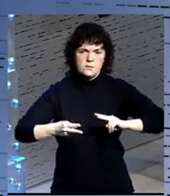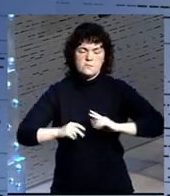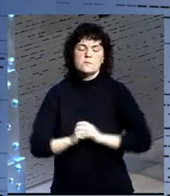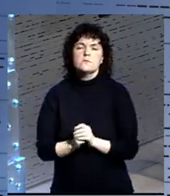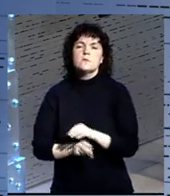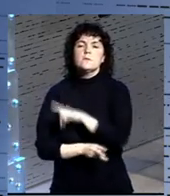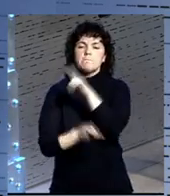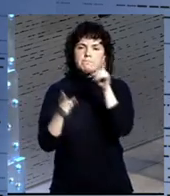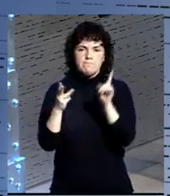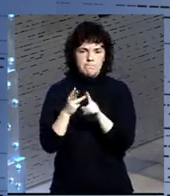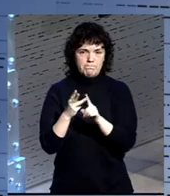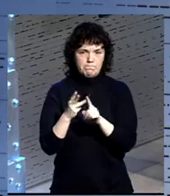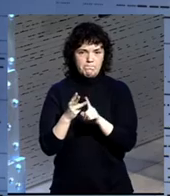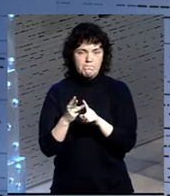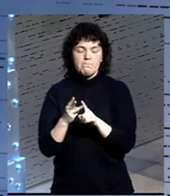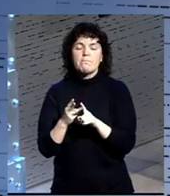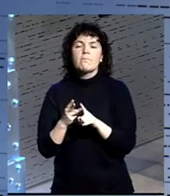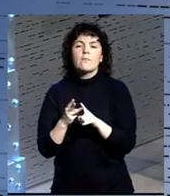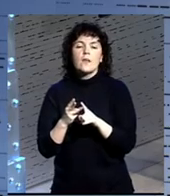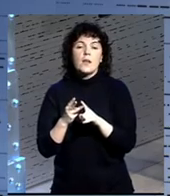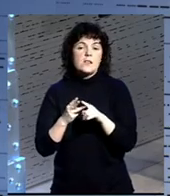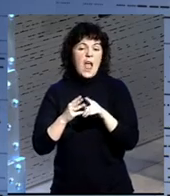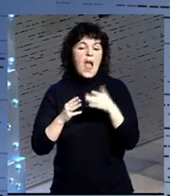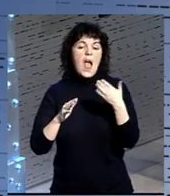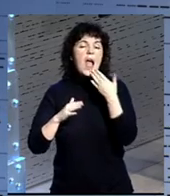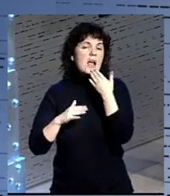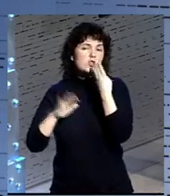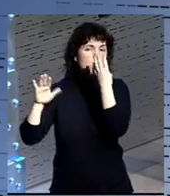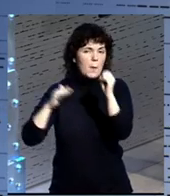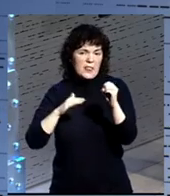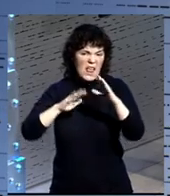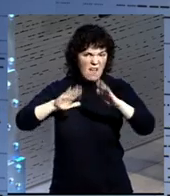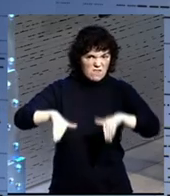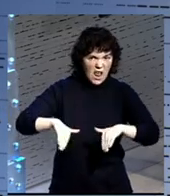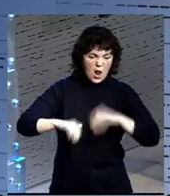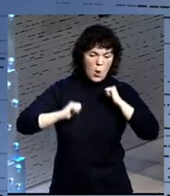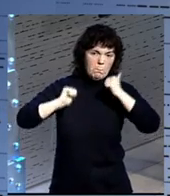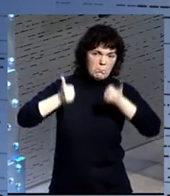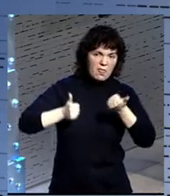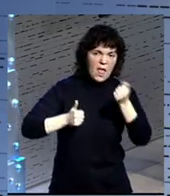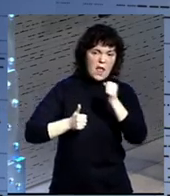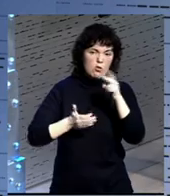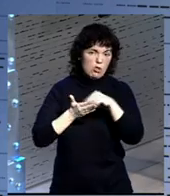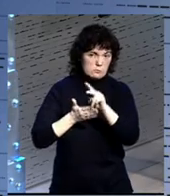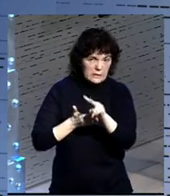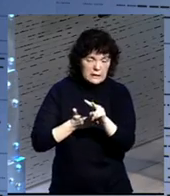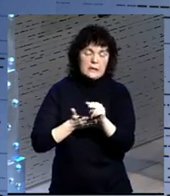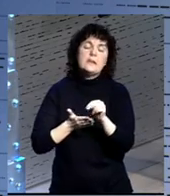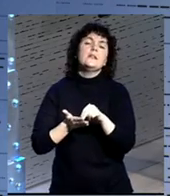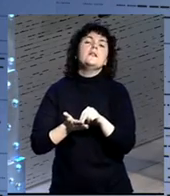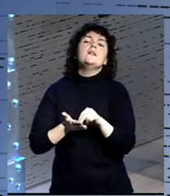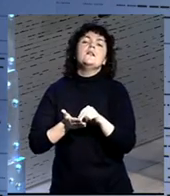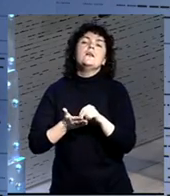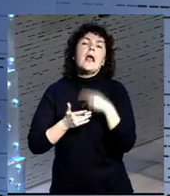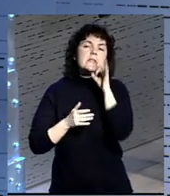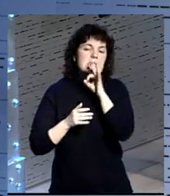otro elemento con el que contábamos ya al finales de los 90, principios de este siglo, antes